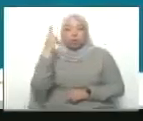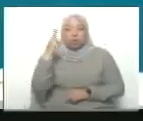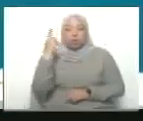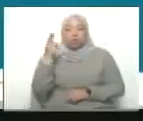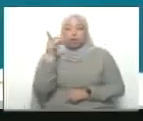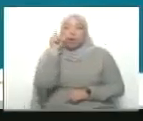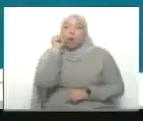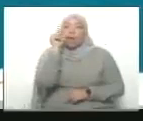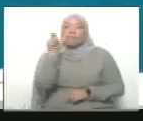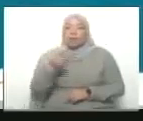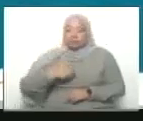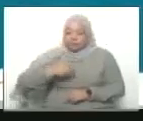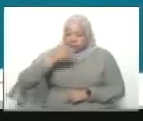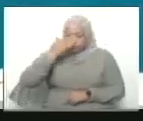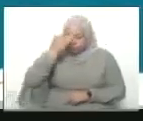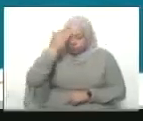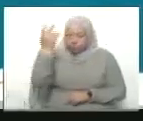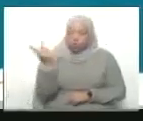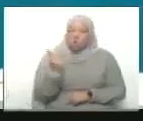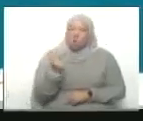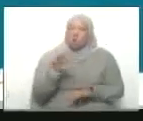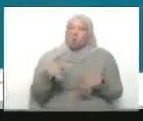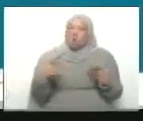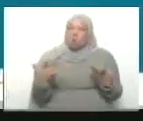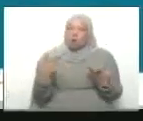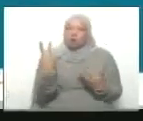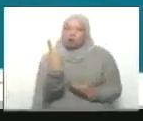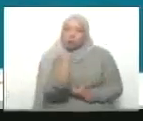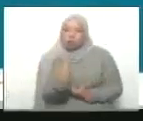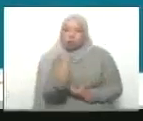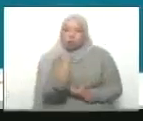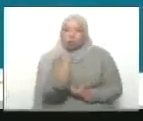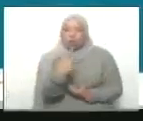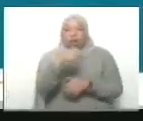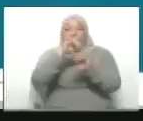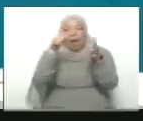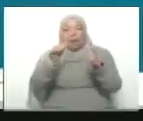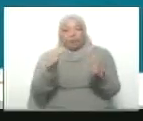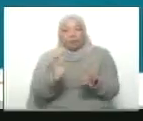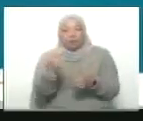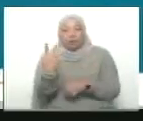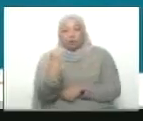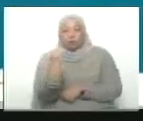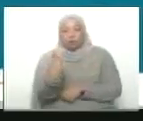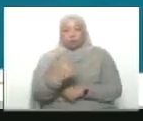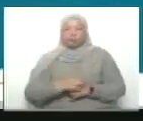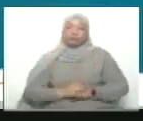Rauf. ¿Cuál de los dos? Mohamed Rauf. Adelante los dos. Adelante.